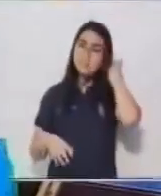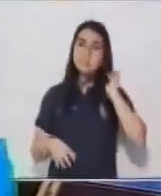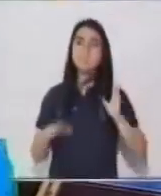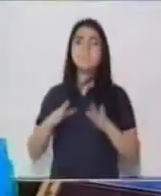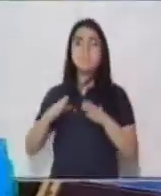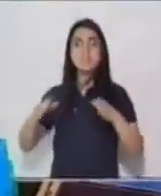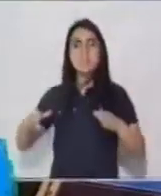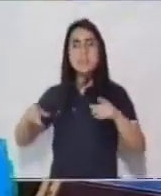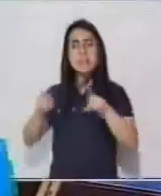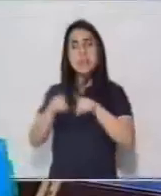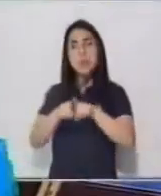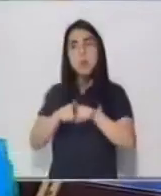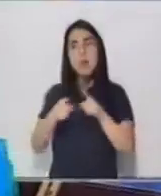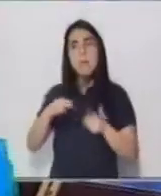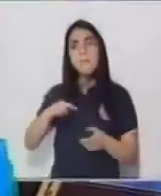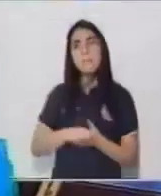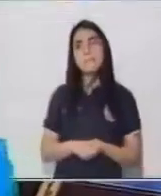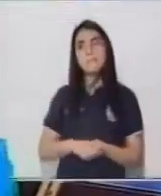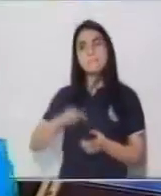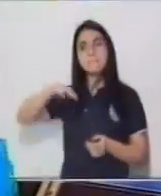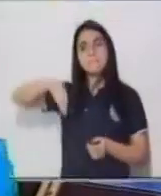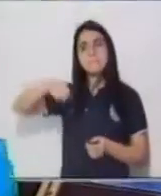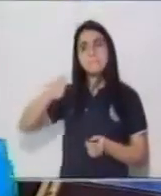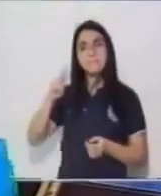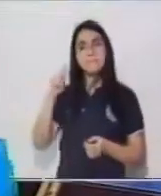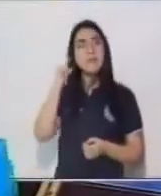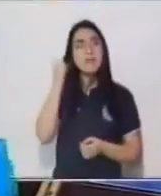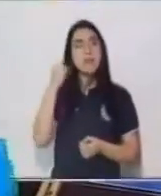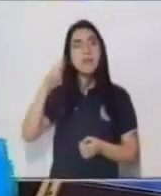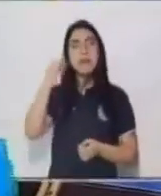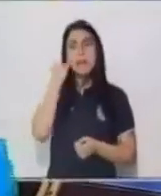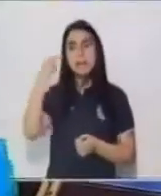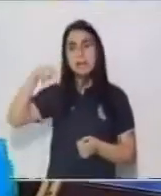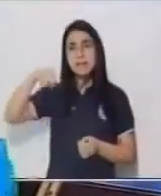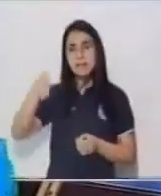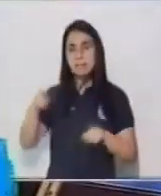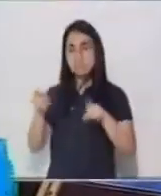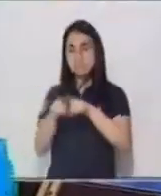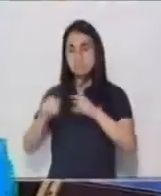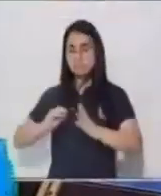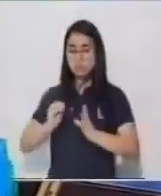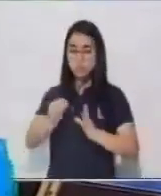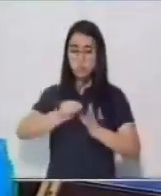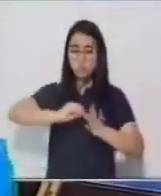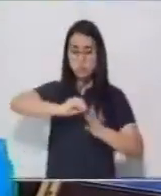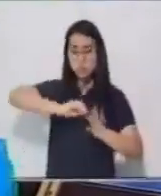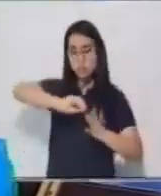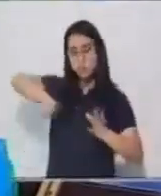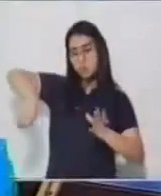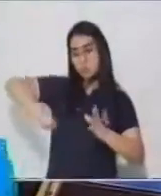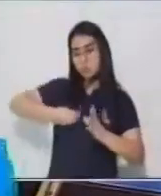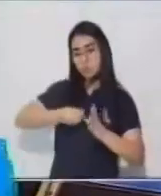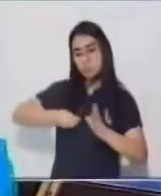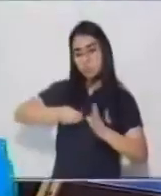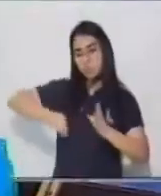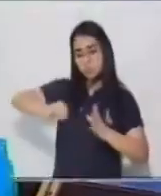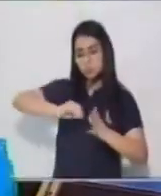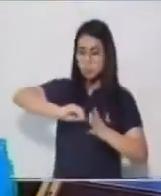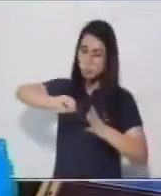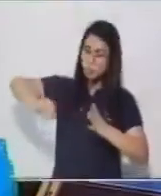recipiente tenga grasa y logre despegar del molde. También le puedes aplicar un poco de